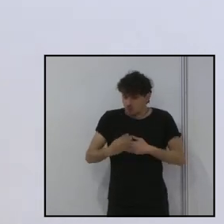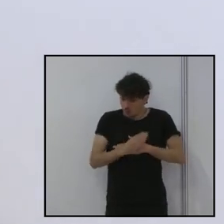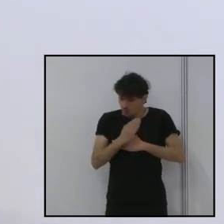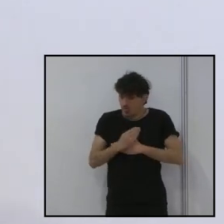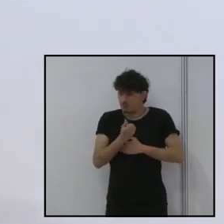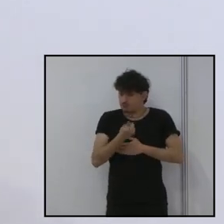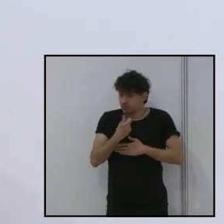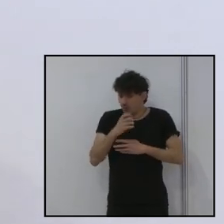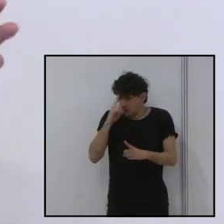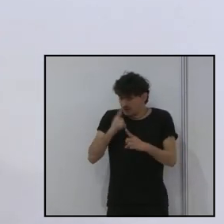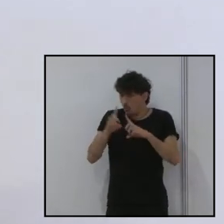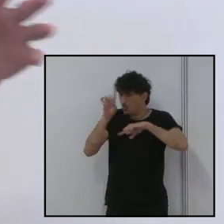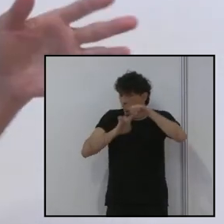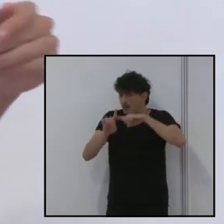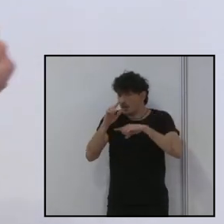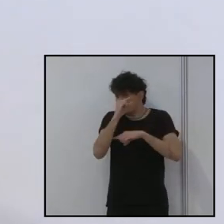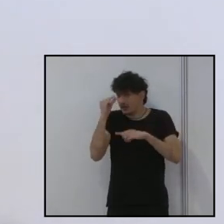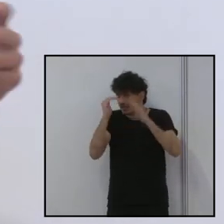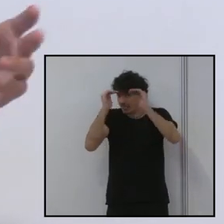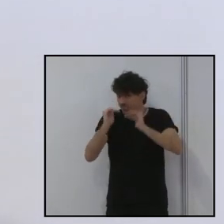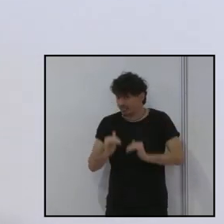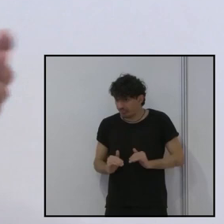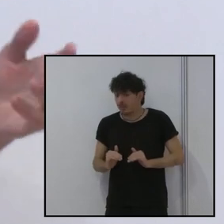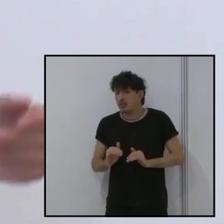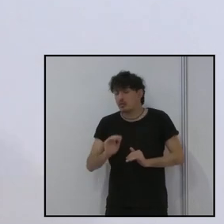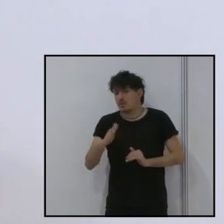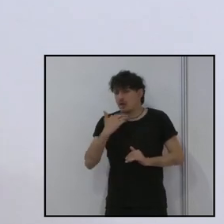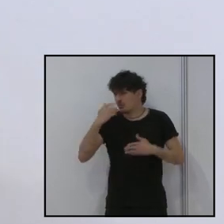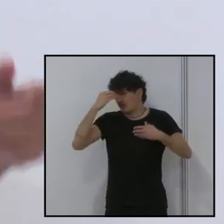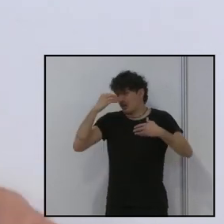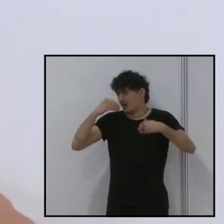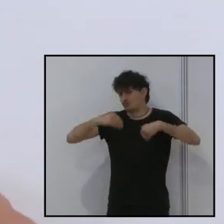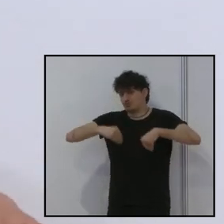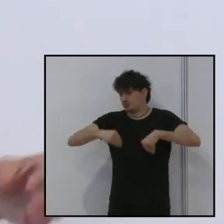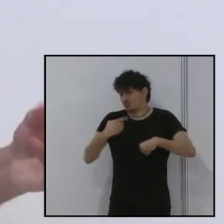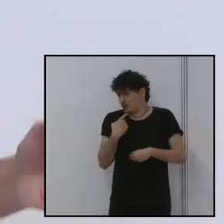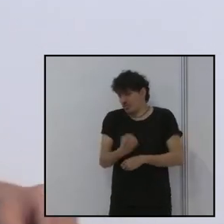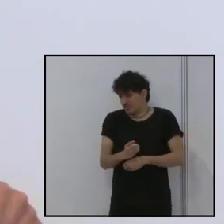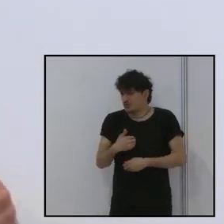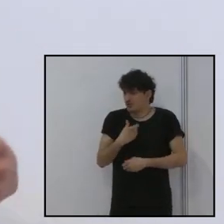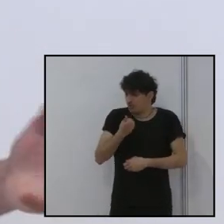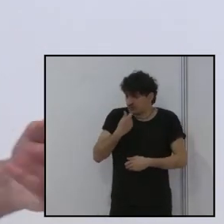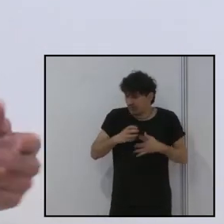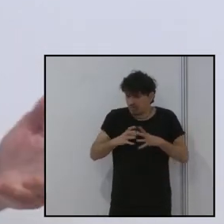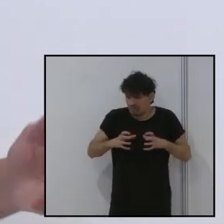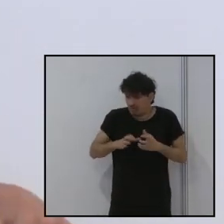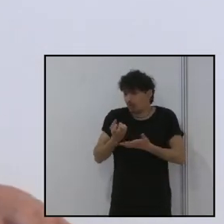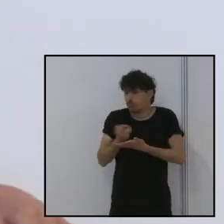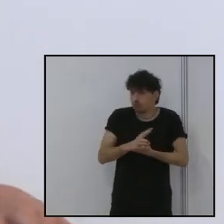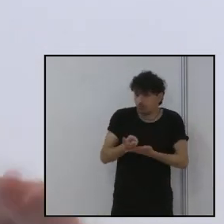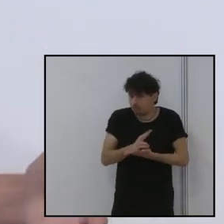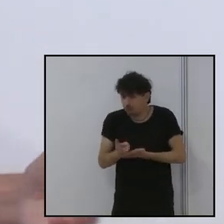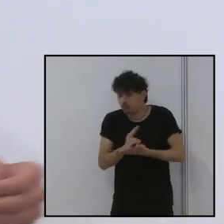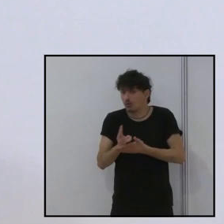un problema de salud mental. Sin embargo, es algo absolutamente absurdo, ¿no? Si decimos públicamente, estoy tomando ansiolíticos, no duermo por la noche, estoy ansioso todo el